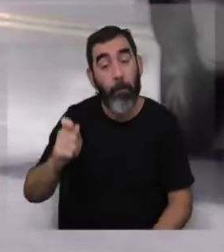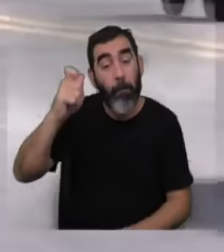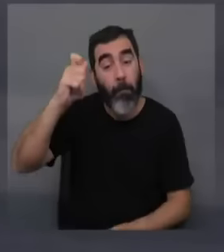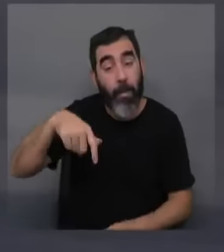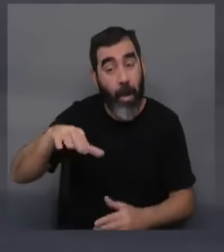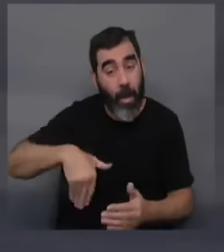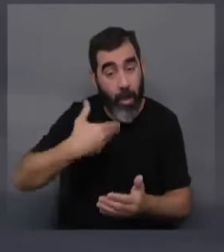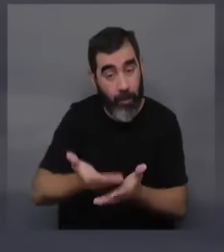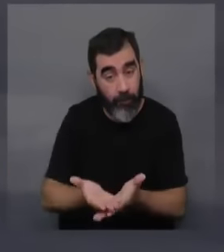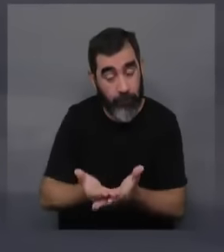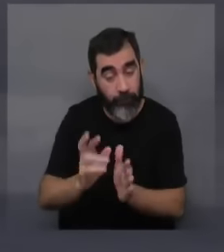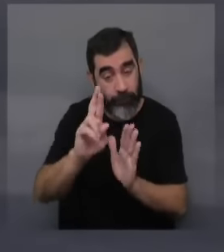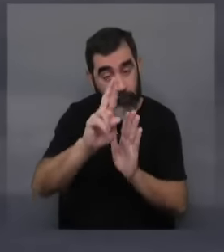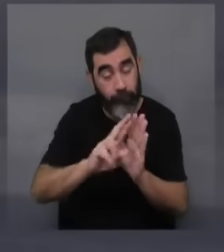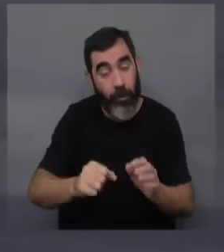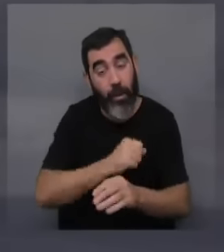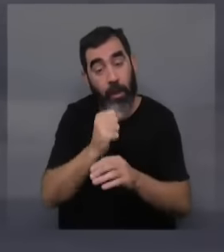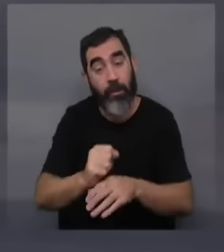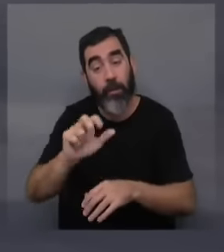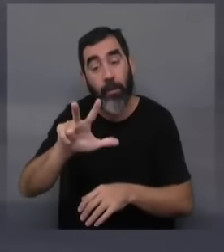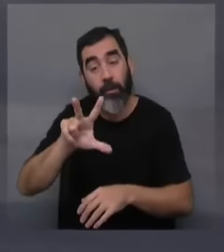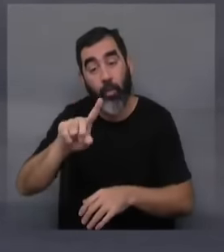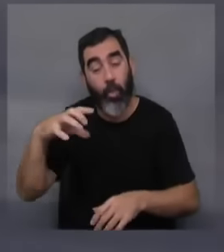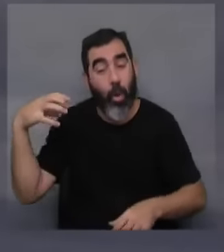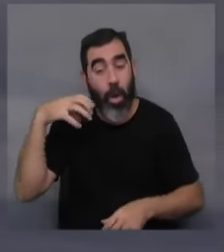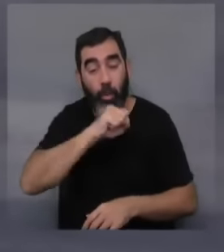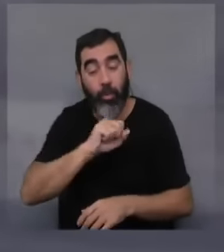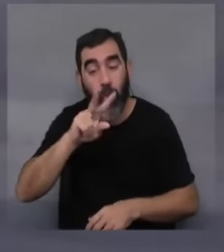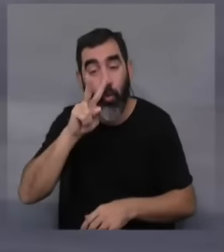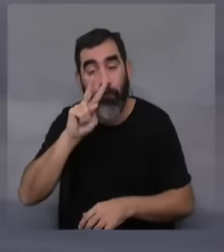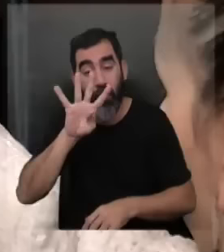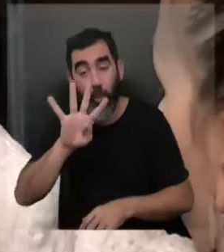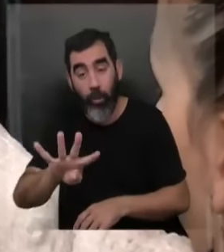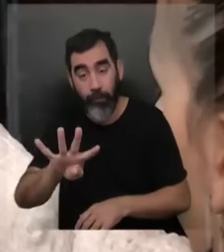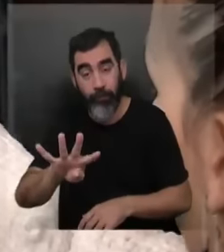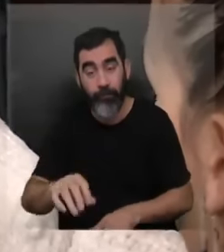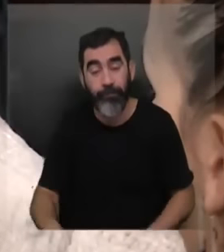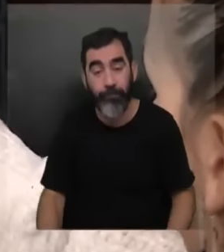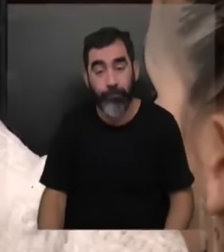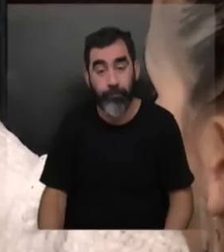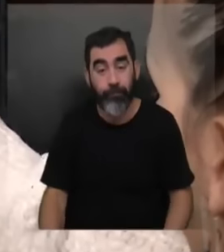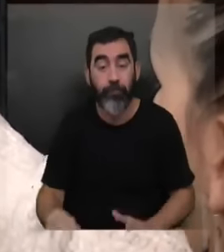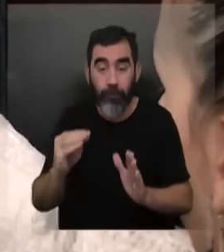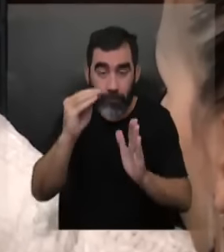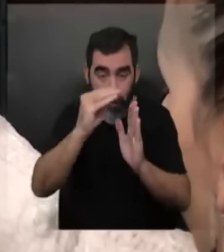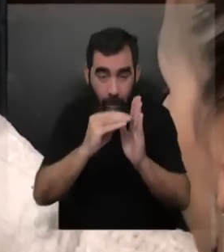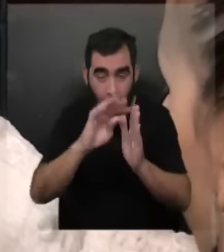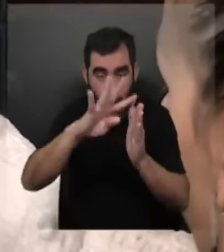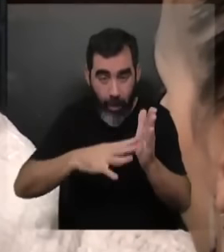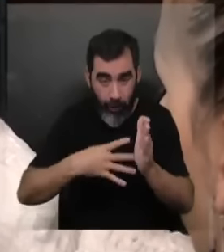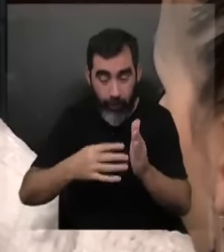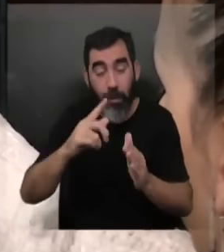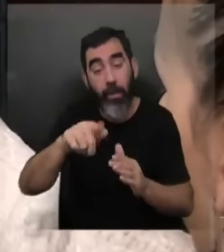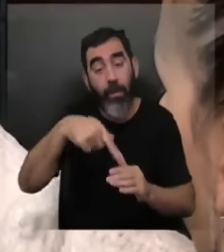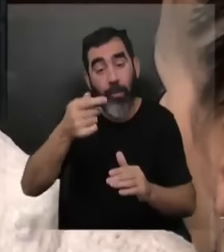estamos proponiendo de regularización es hasta el 31 de agosto de 2024 eh después para agendar si venía a regularizar